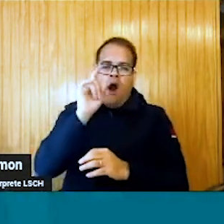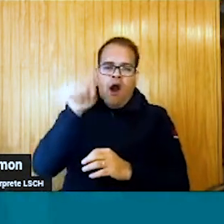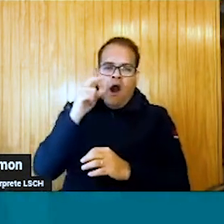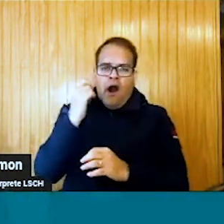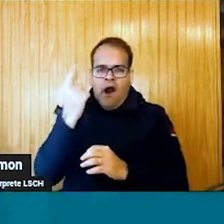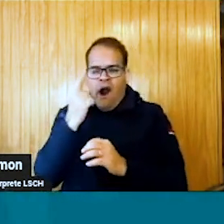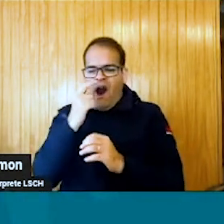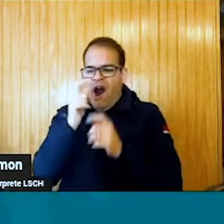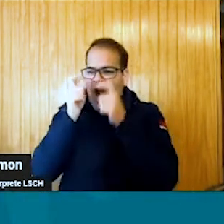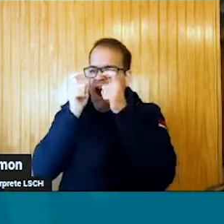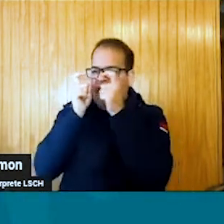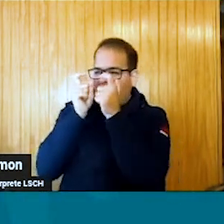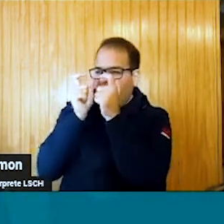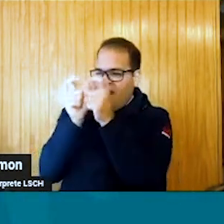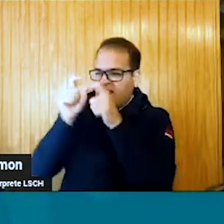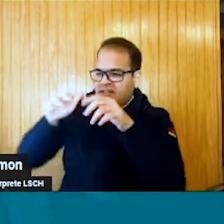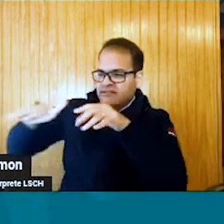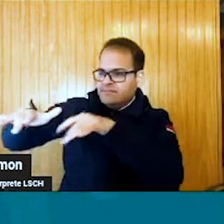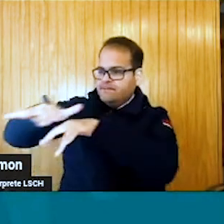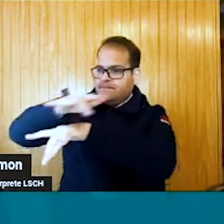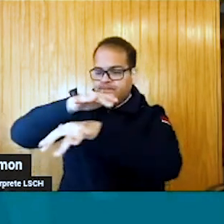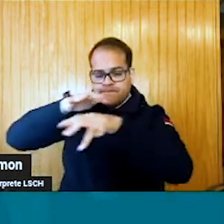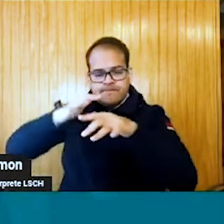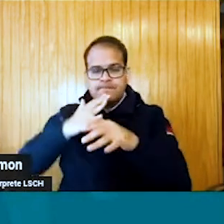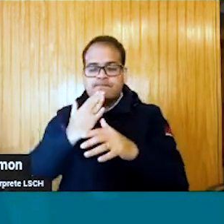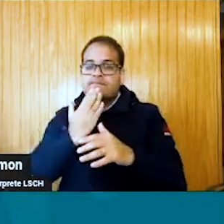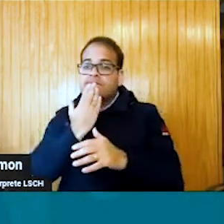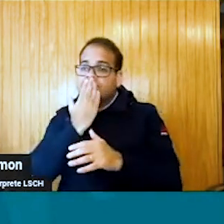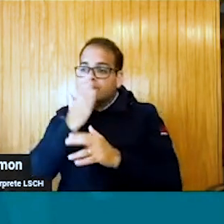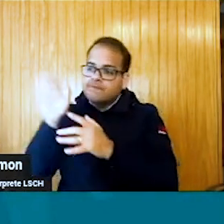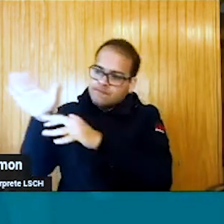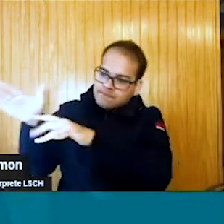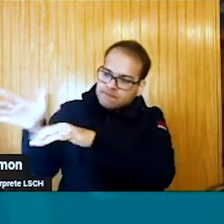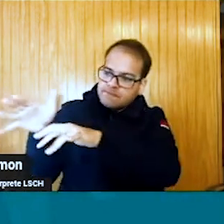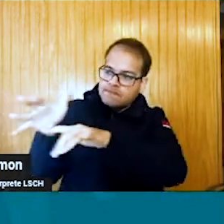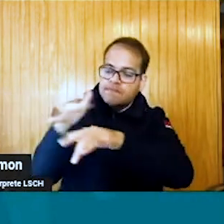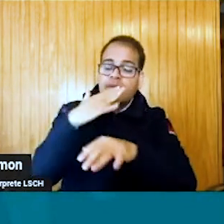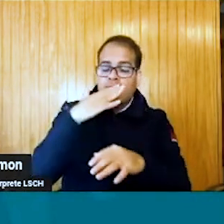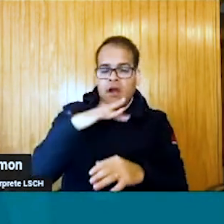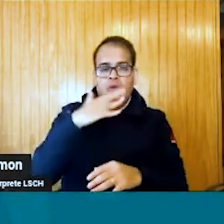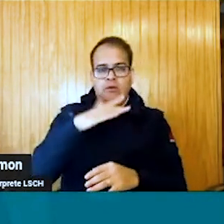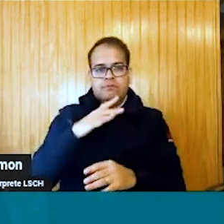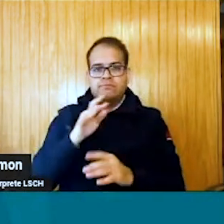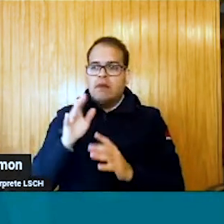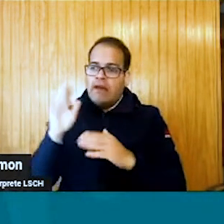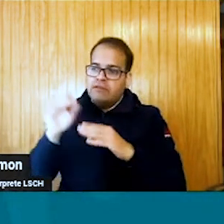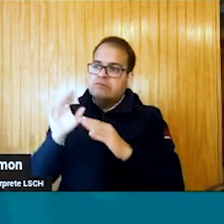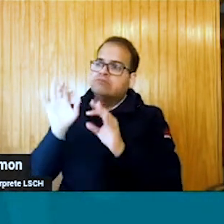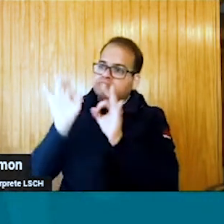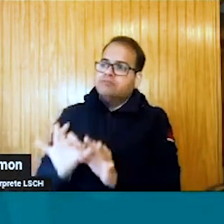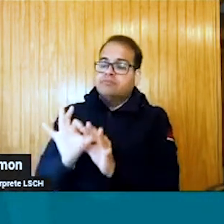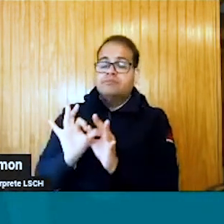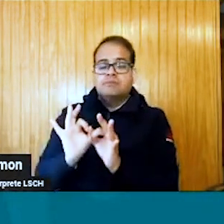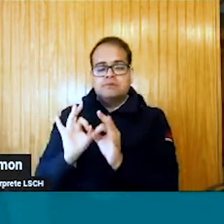punto rocío, y van a ver que van a llegar a una predicción súper certera.